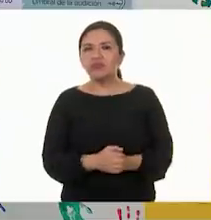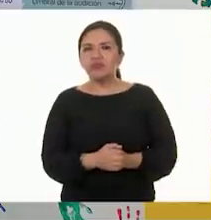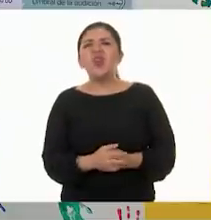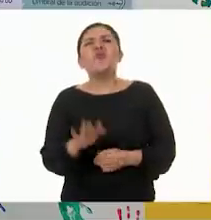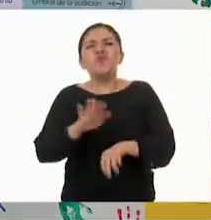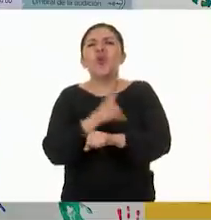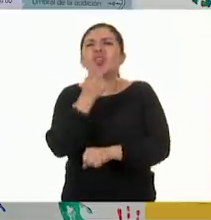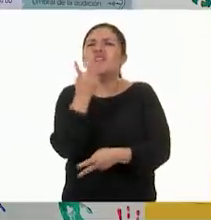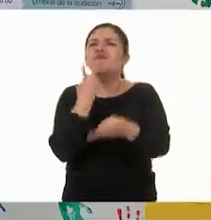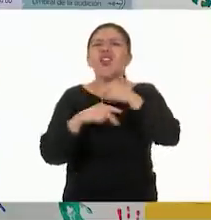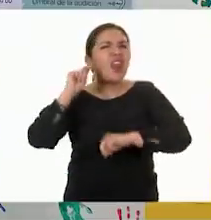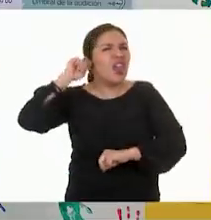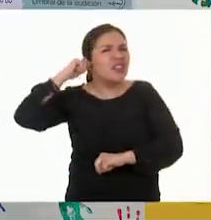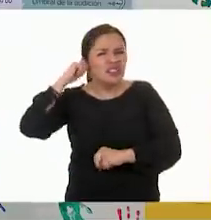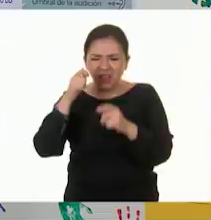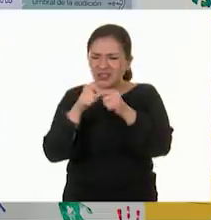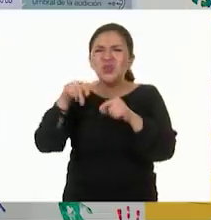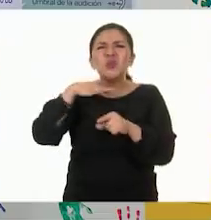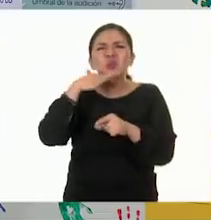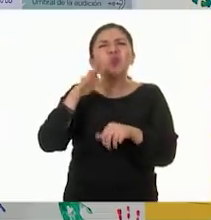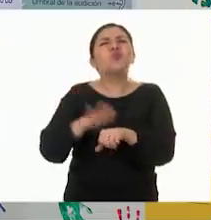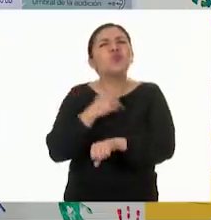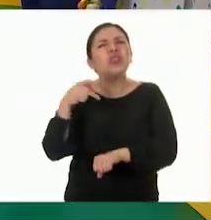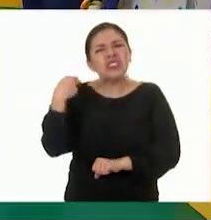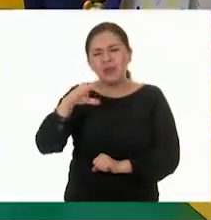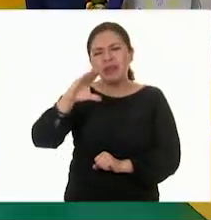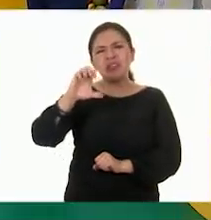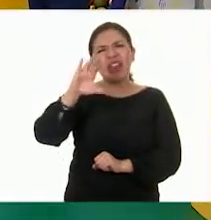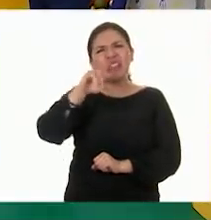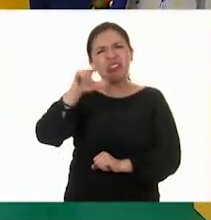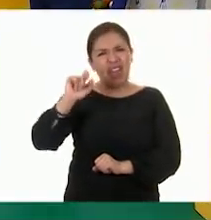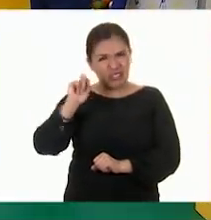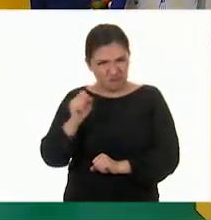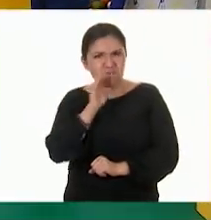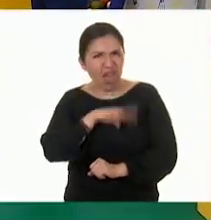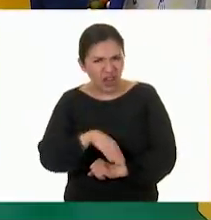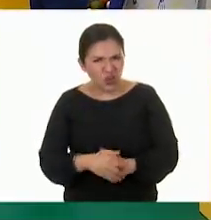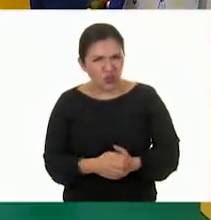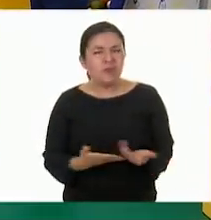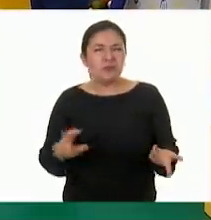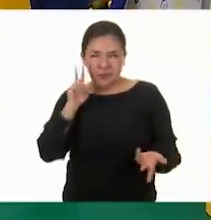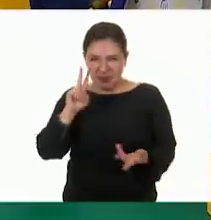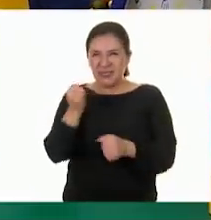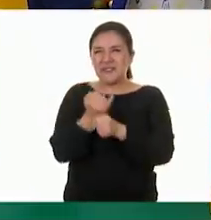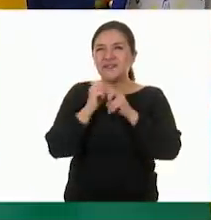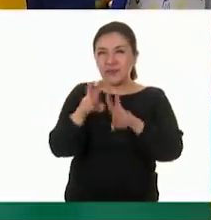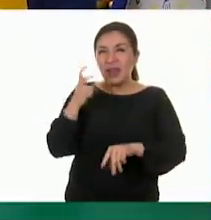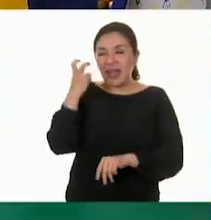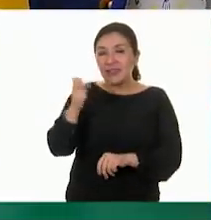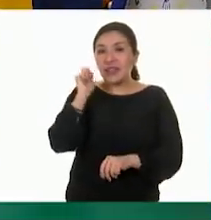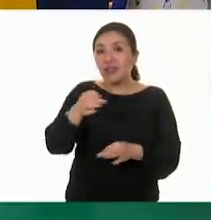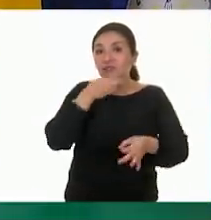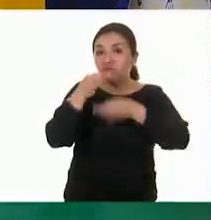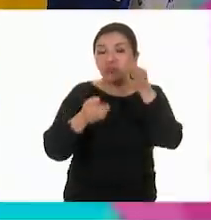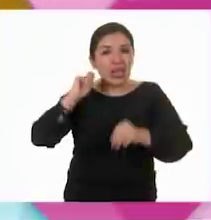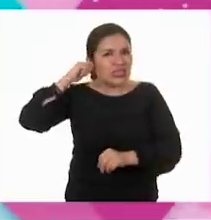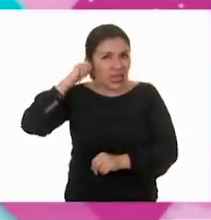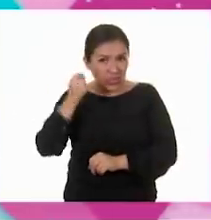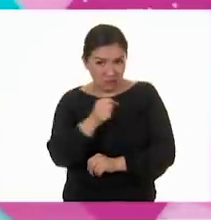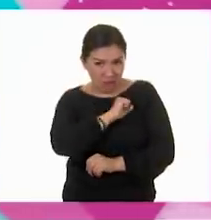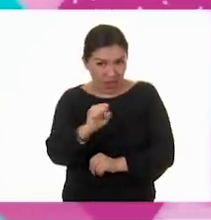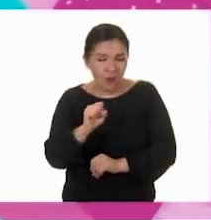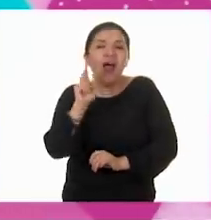cerilla? ¿Por qué le llamamos cerilla? No sé, ¿por qué? ¿Será mala? A ver, vamos a ver esta información de no tan desagradable